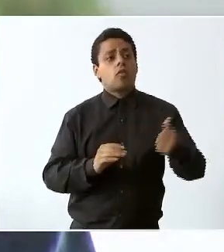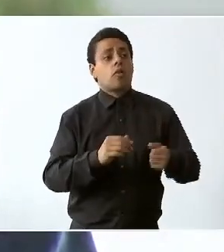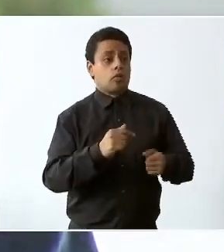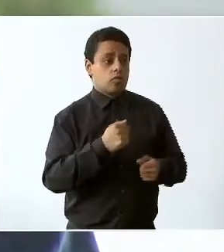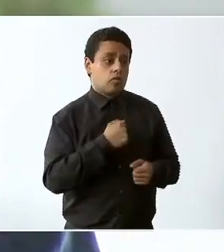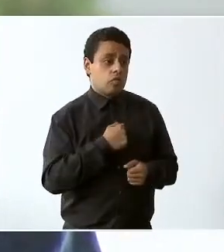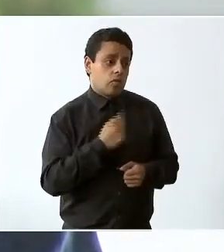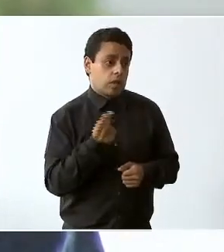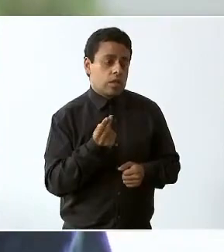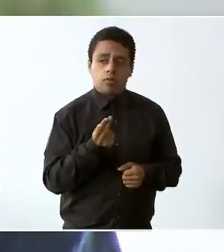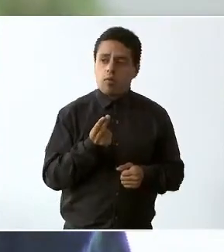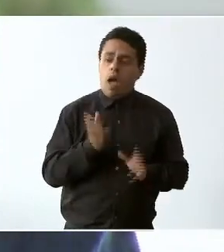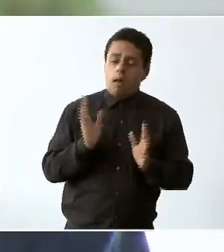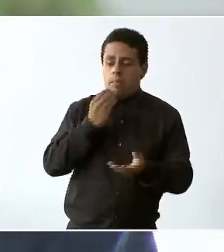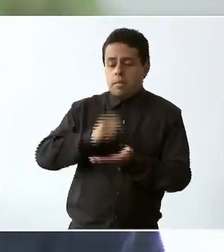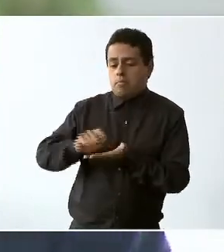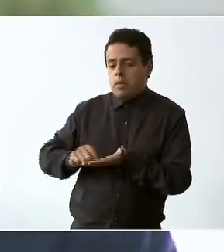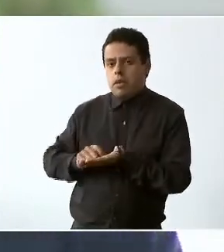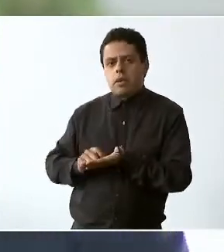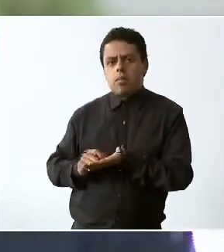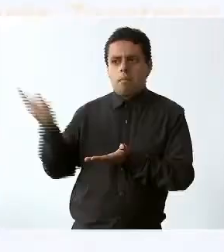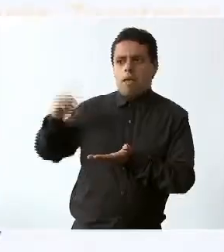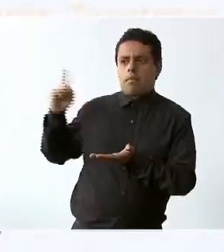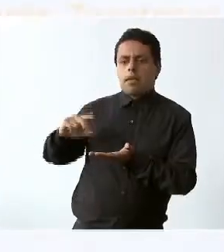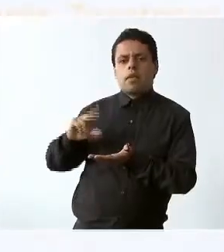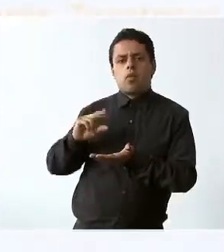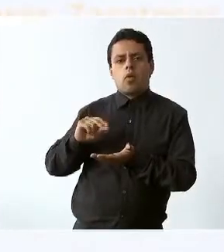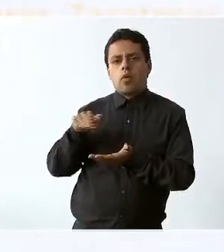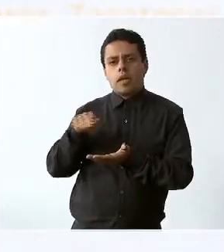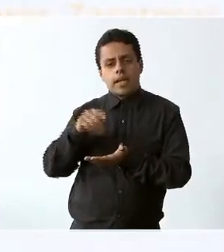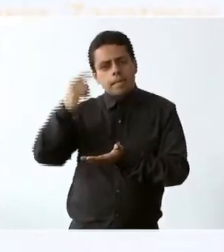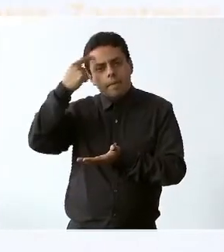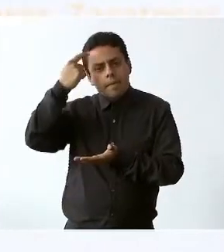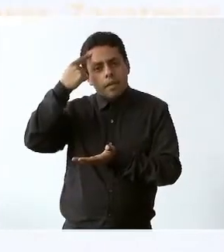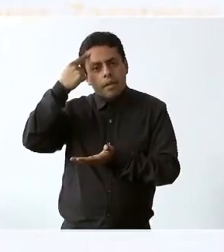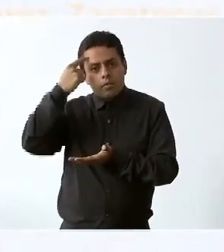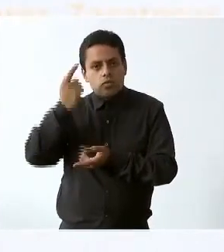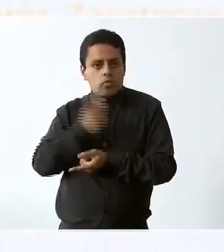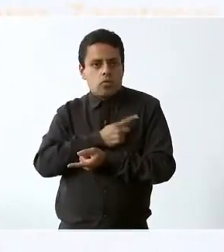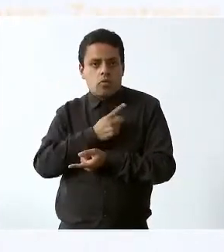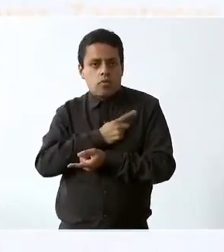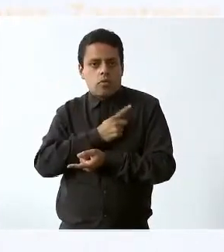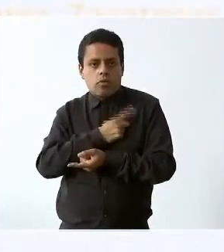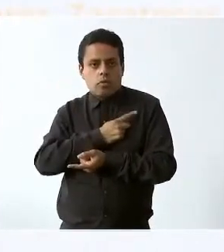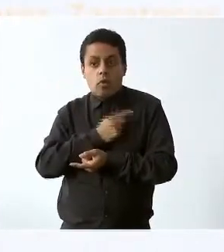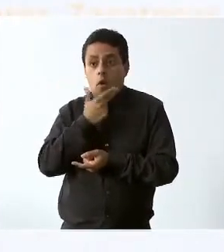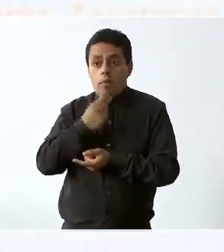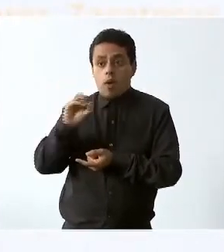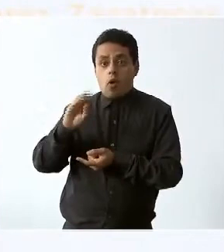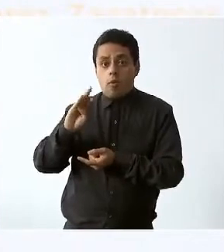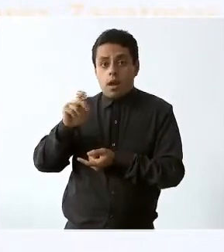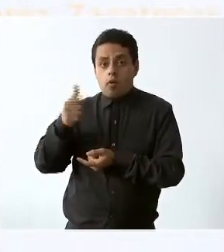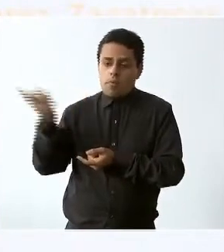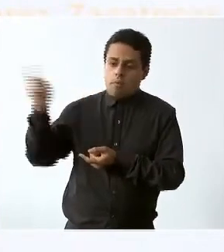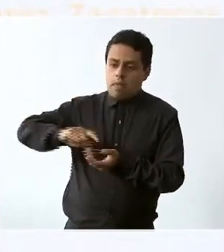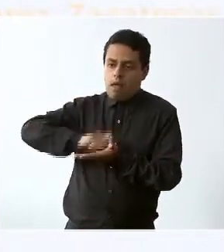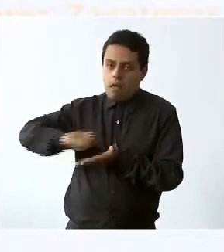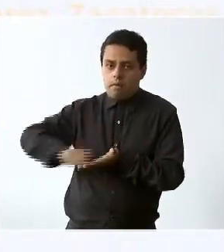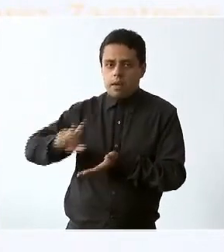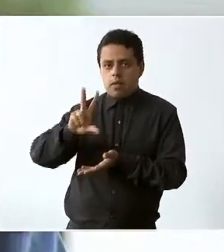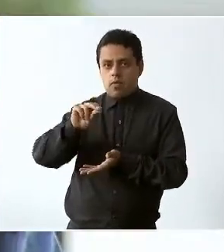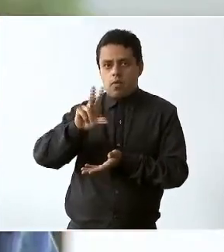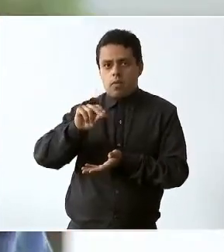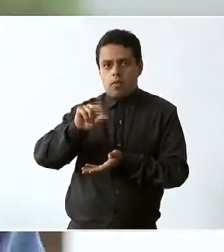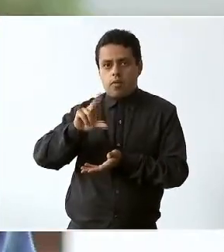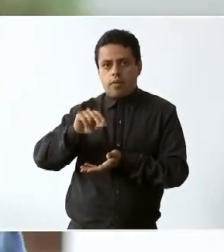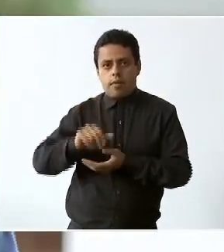del hombre fuerte de entonces, Obregón, y de su